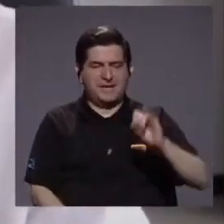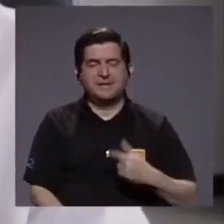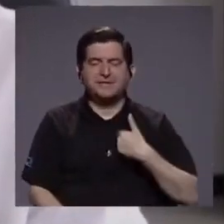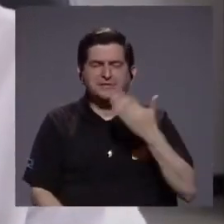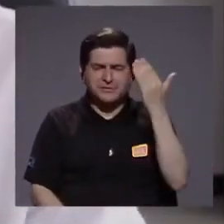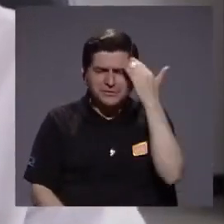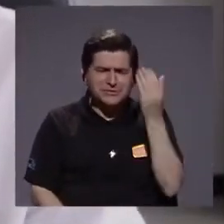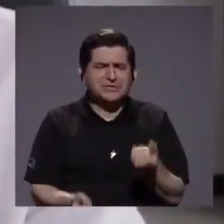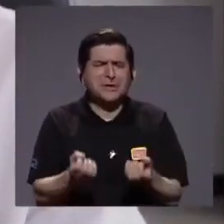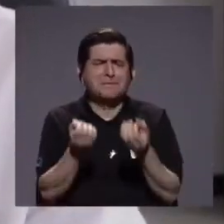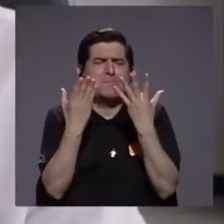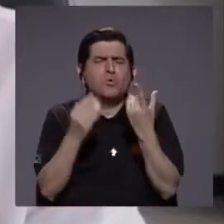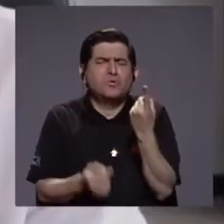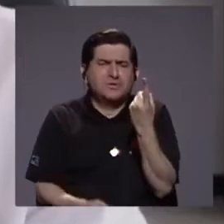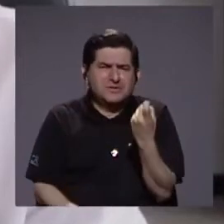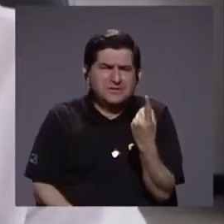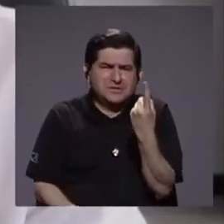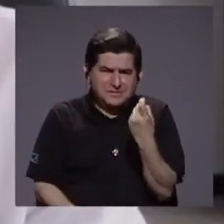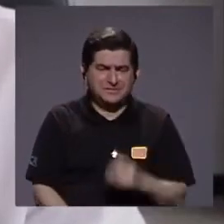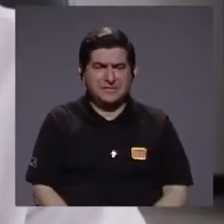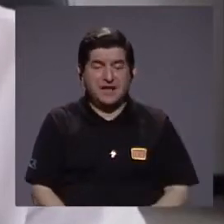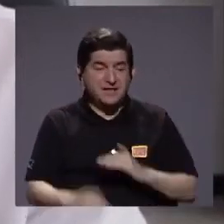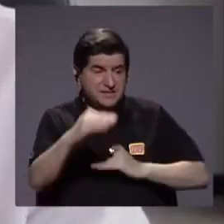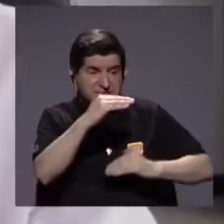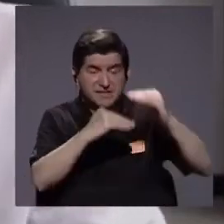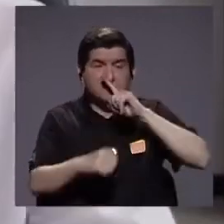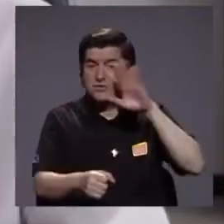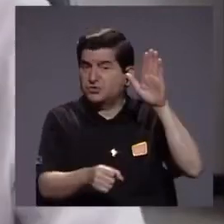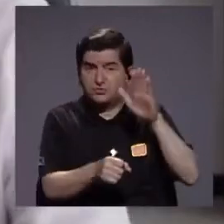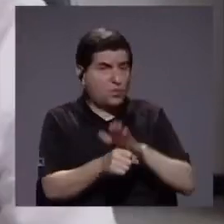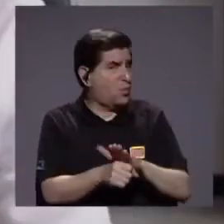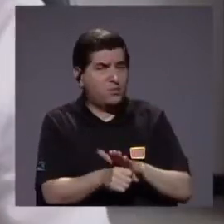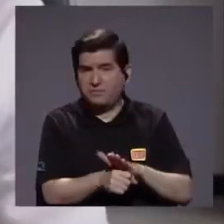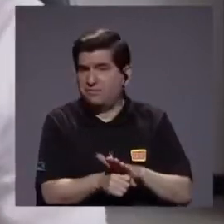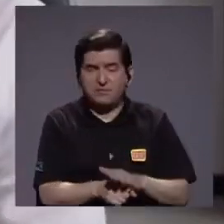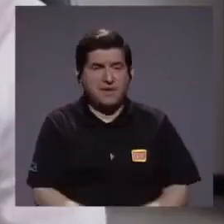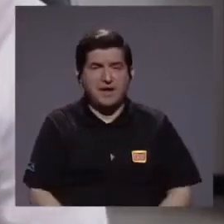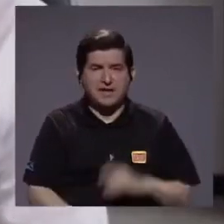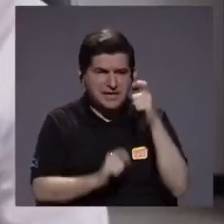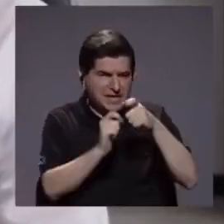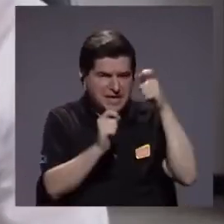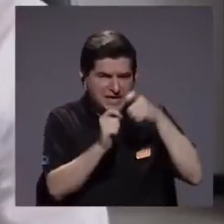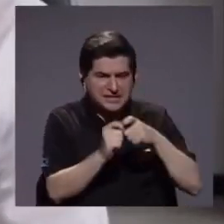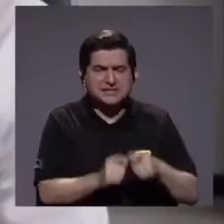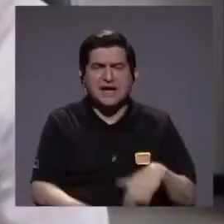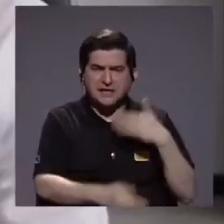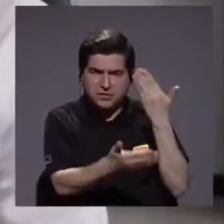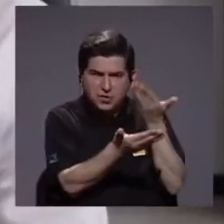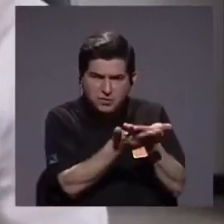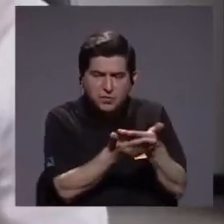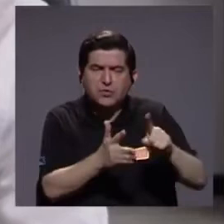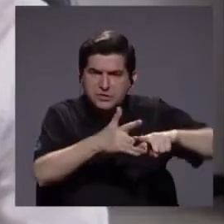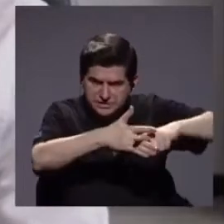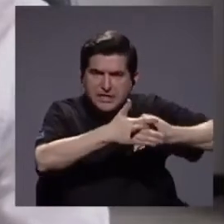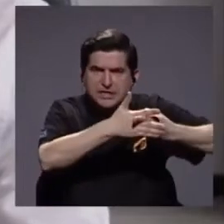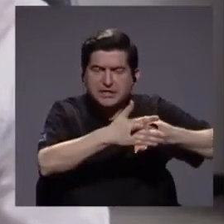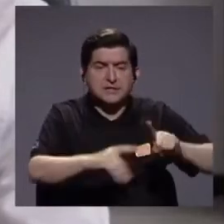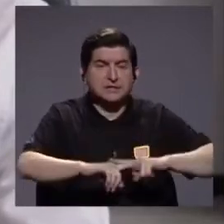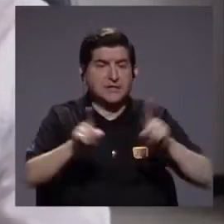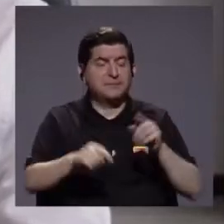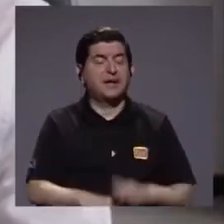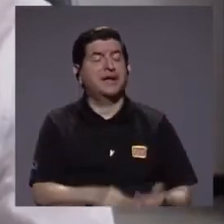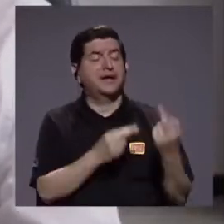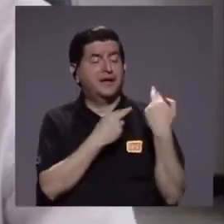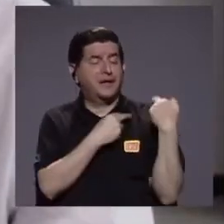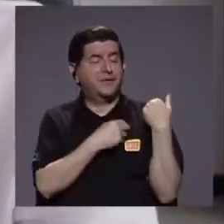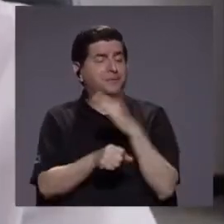muchas deficiencias, incluso edificios que no cumplen con las especificaciones que fueron planteadas inicialmente, pero esa es la